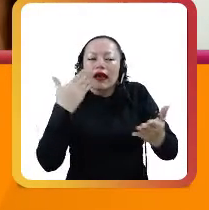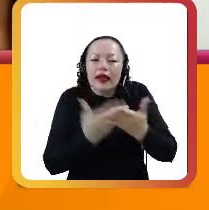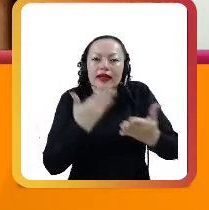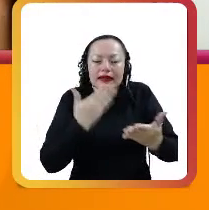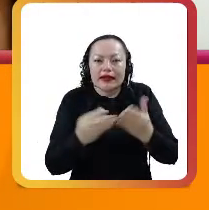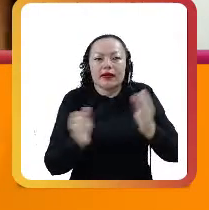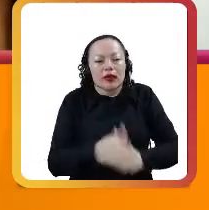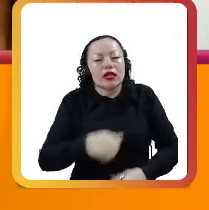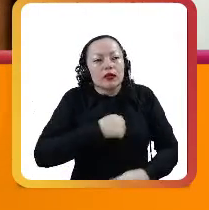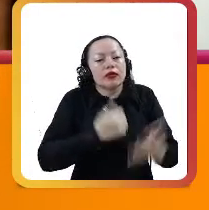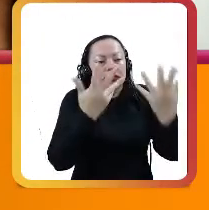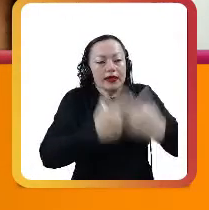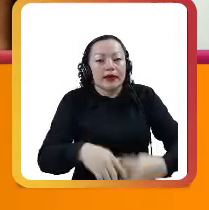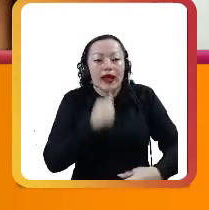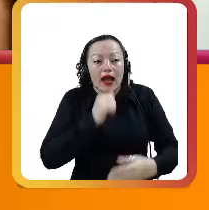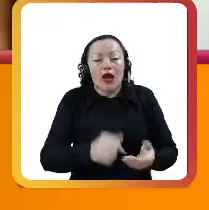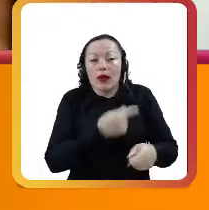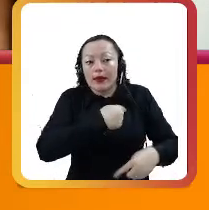fantástico.